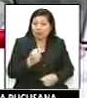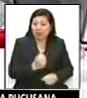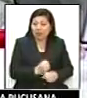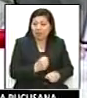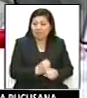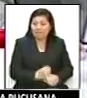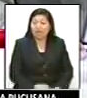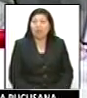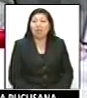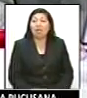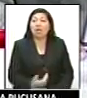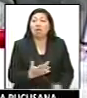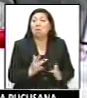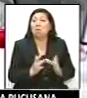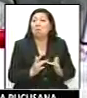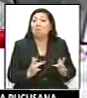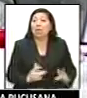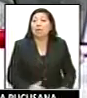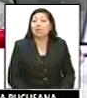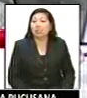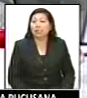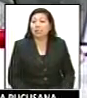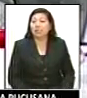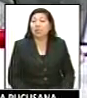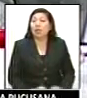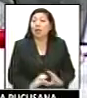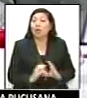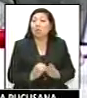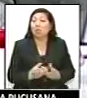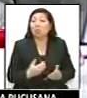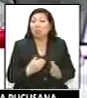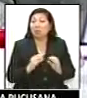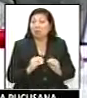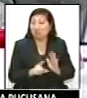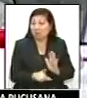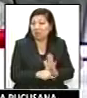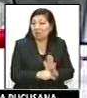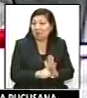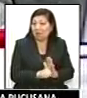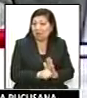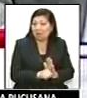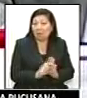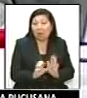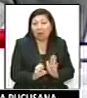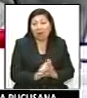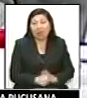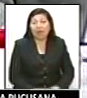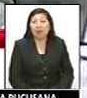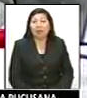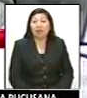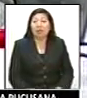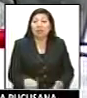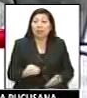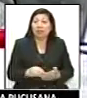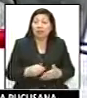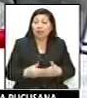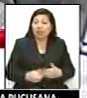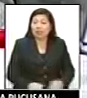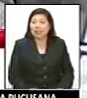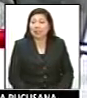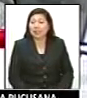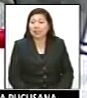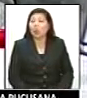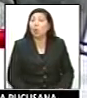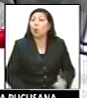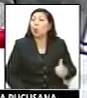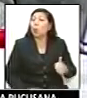funcionamiento. Hay un vacío. El Congreso podría legislar, establecer, por ejemplo, una disposición transitoria,